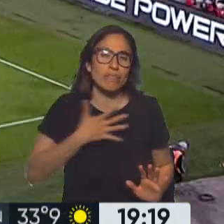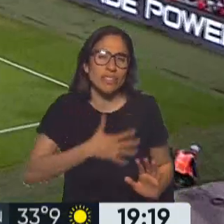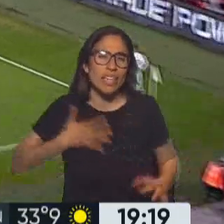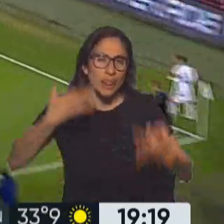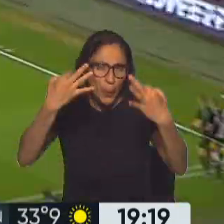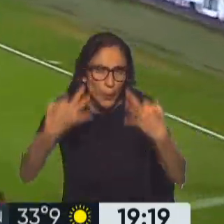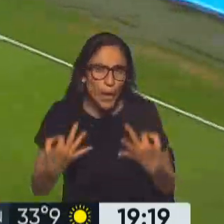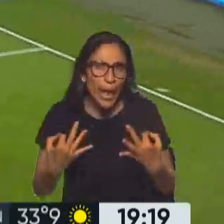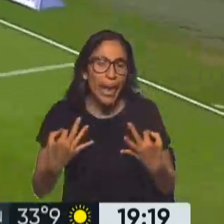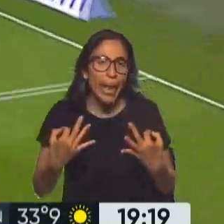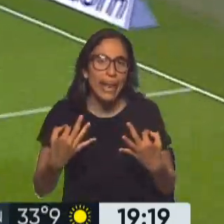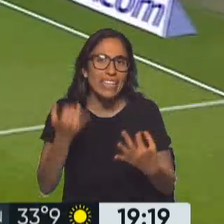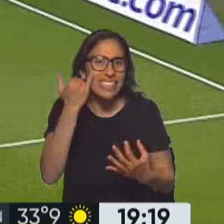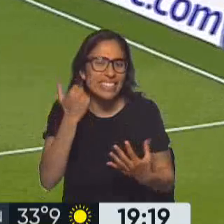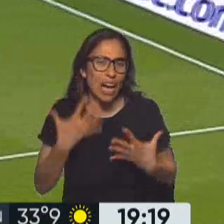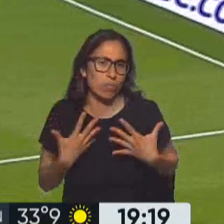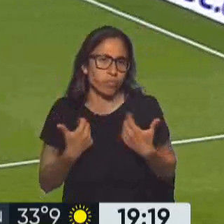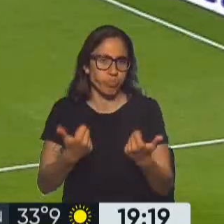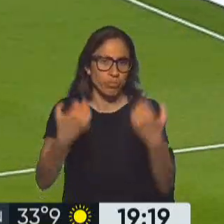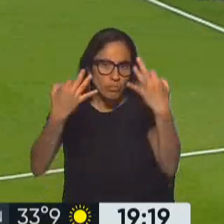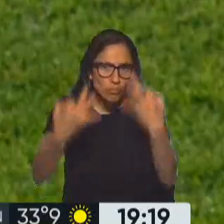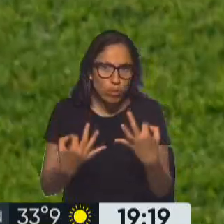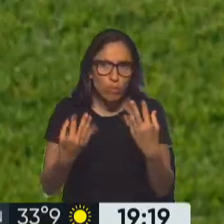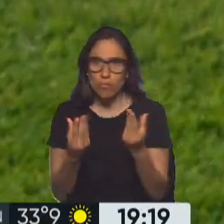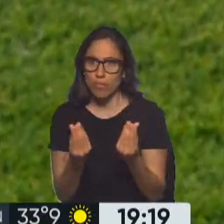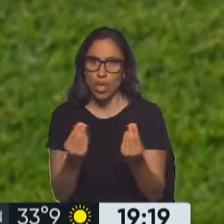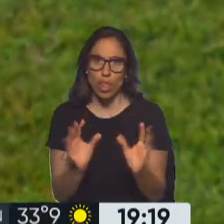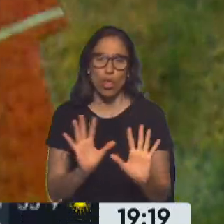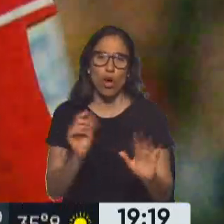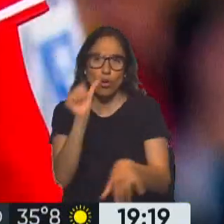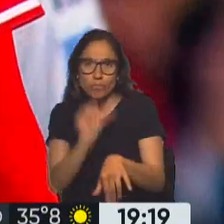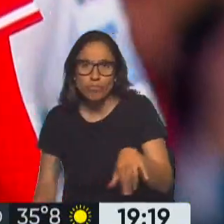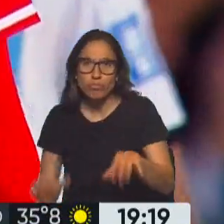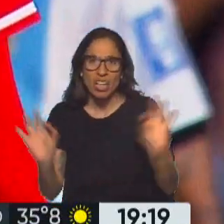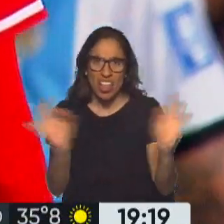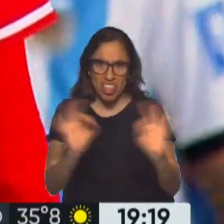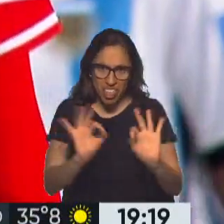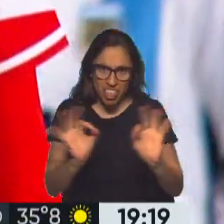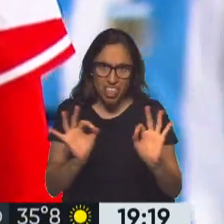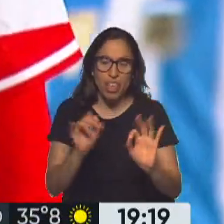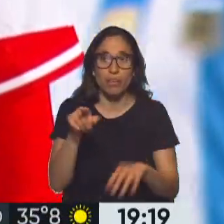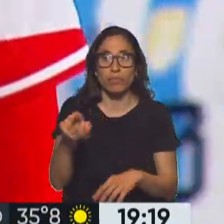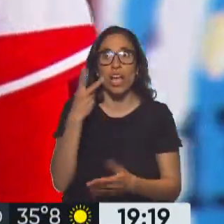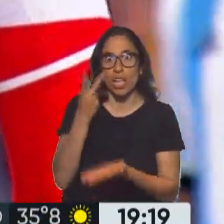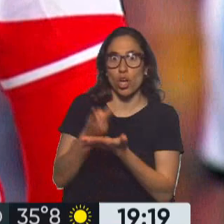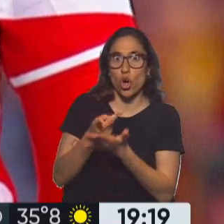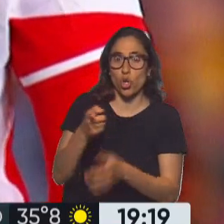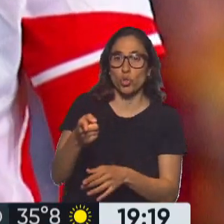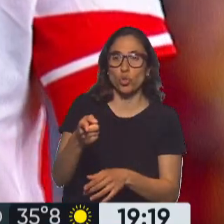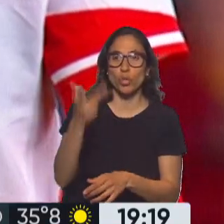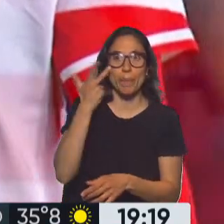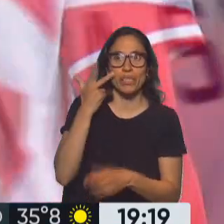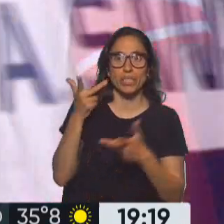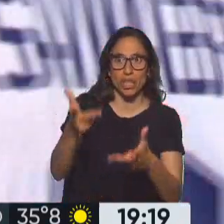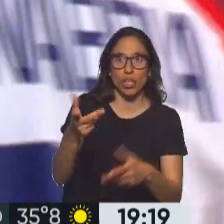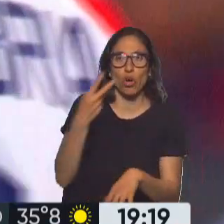considera que ya está totalmente recuperado, que perdió ese miedo a la lesión, que él mismo lo reconoce. Sí, sí, claro. Que al principio le costaba arrancar